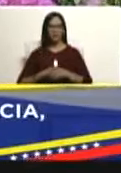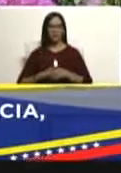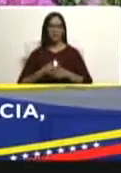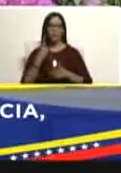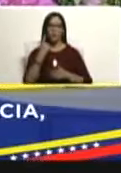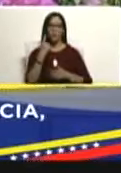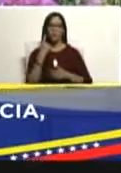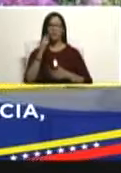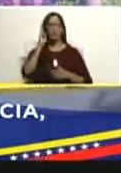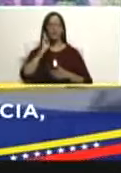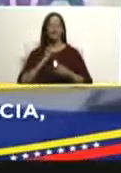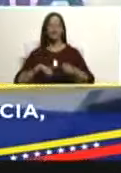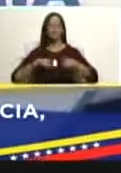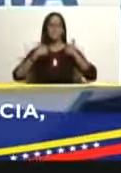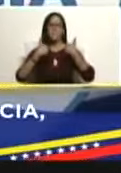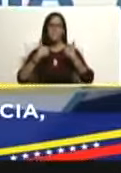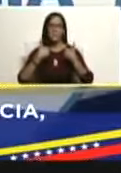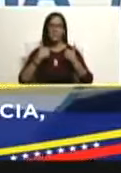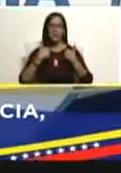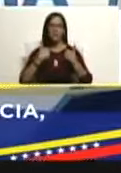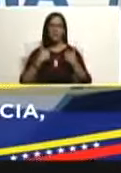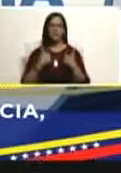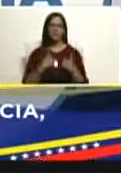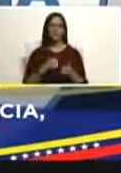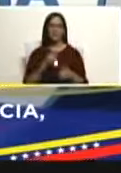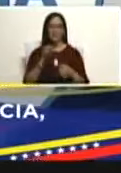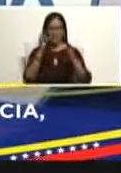Uno de los bolivarianos más auténticos.